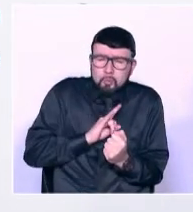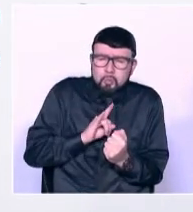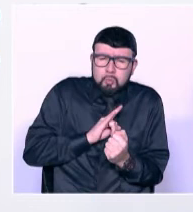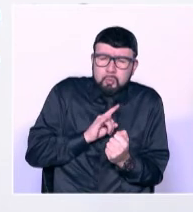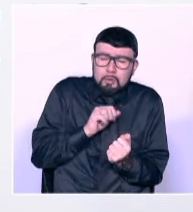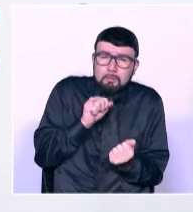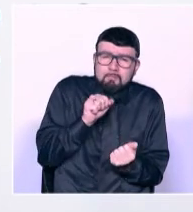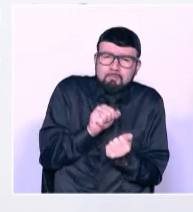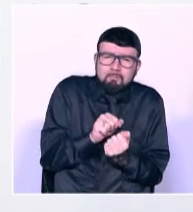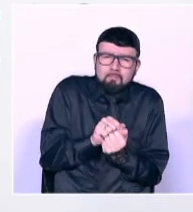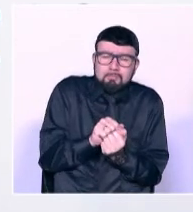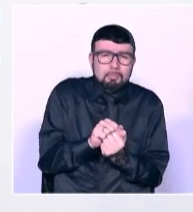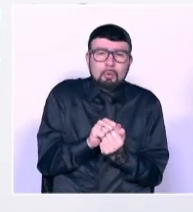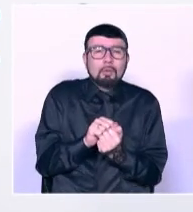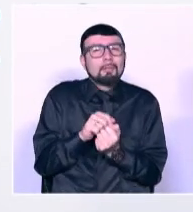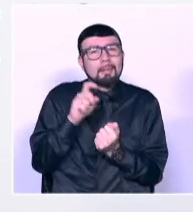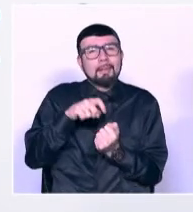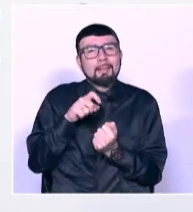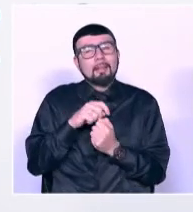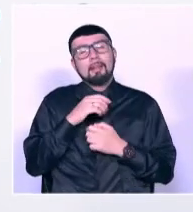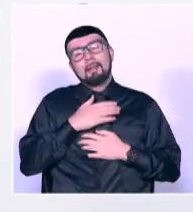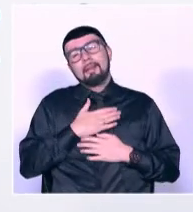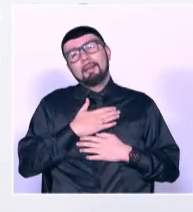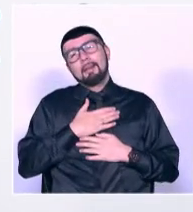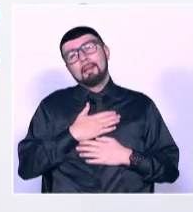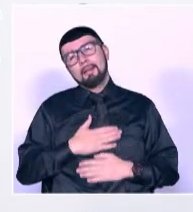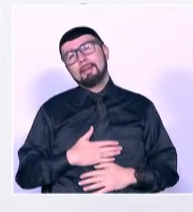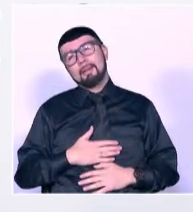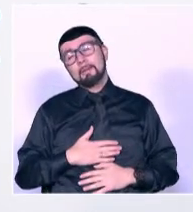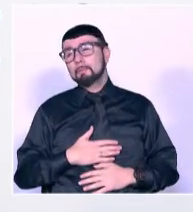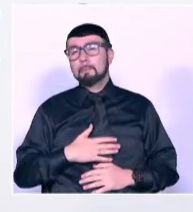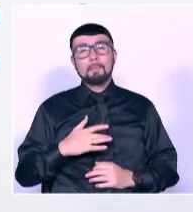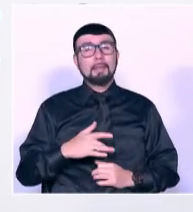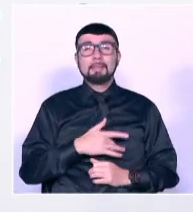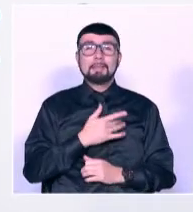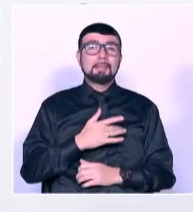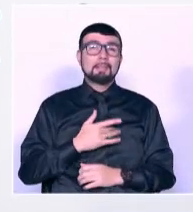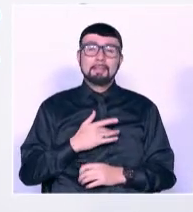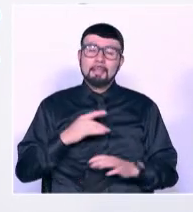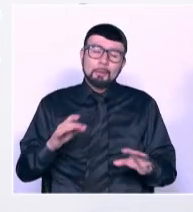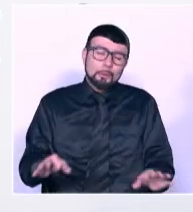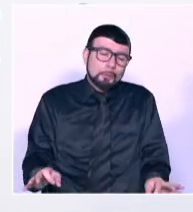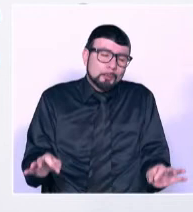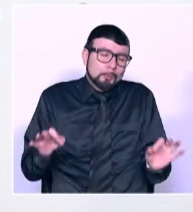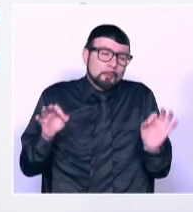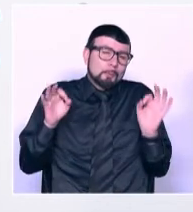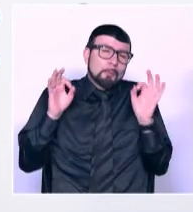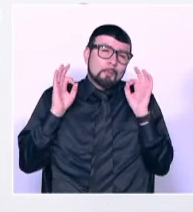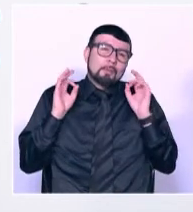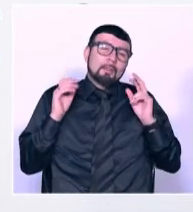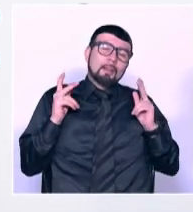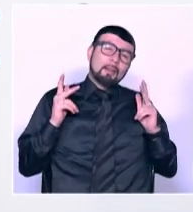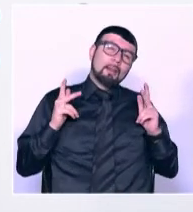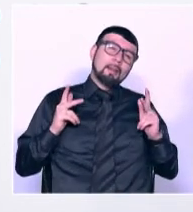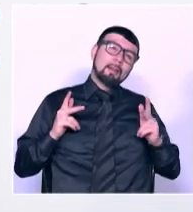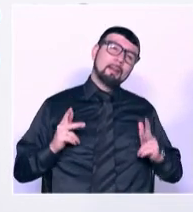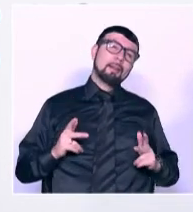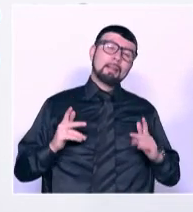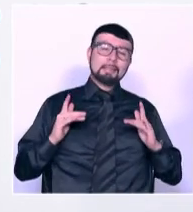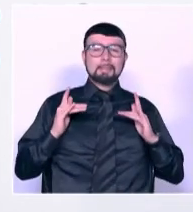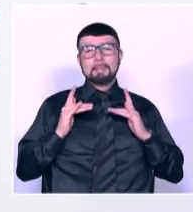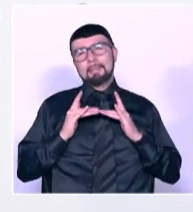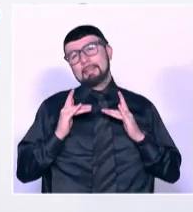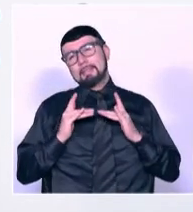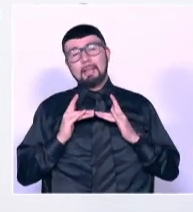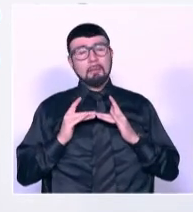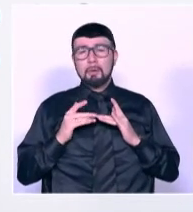Nosotros lo que necesitamos es acostarnos, sentir las cobijas, el descanso, la cama, si nos